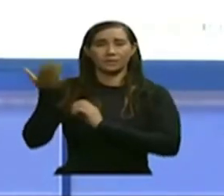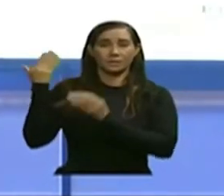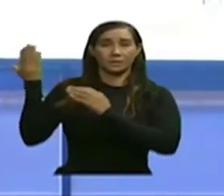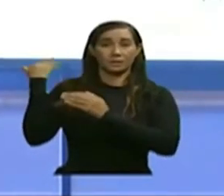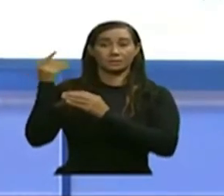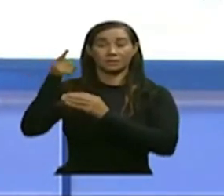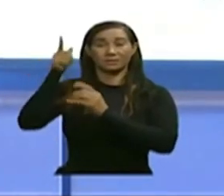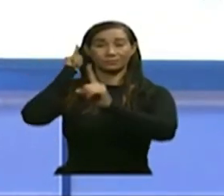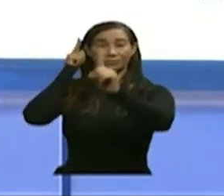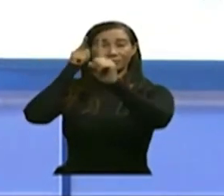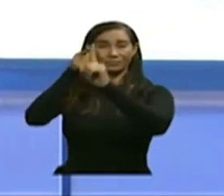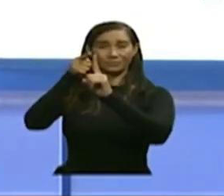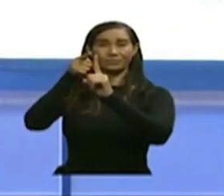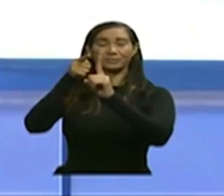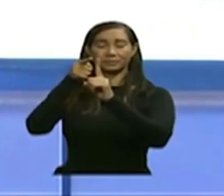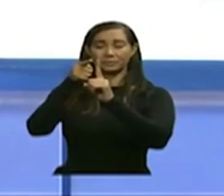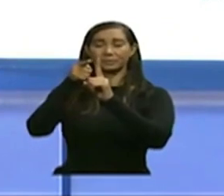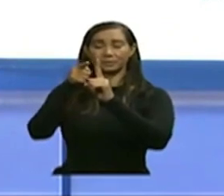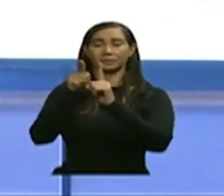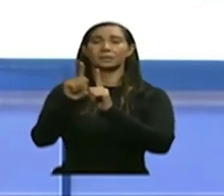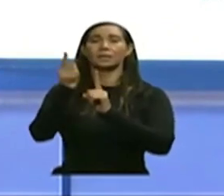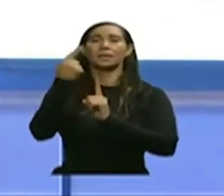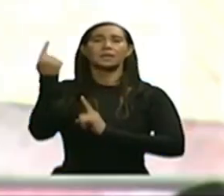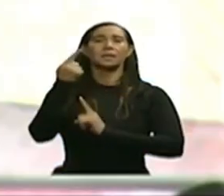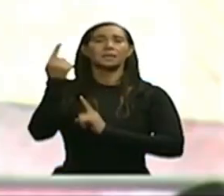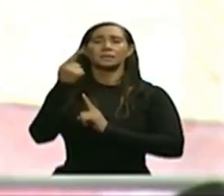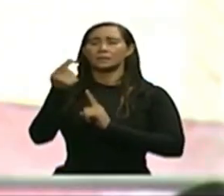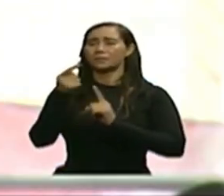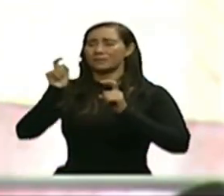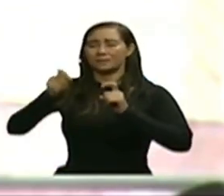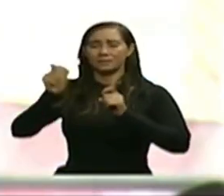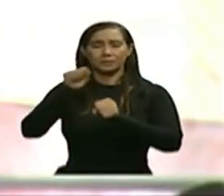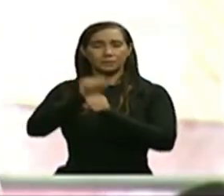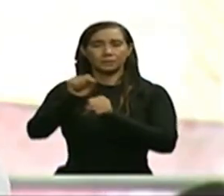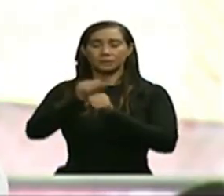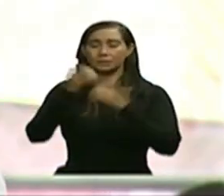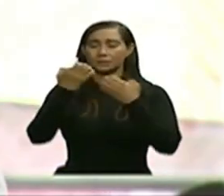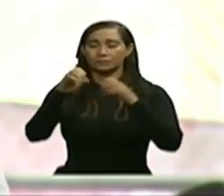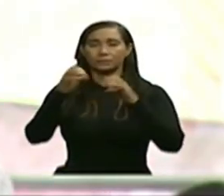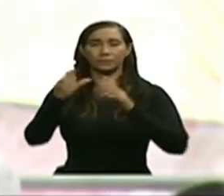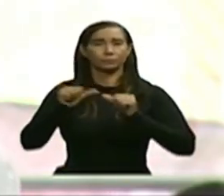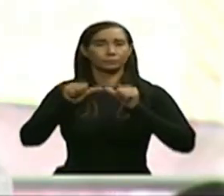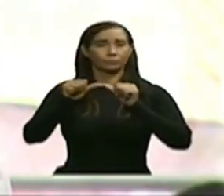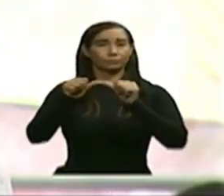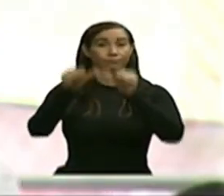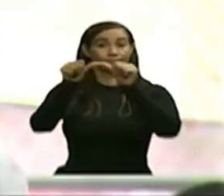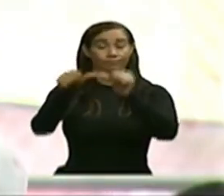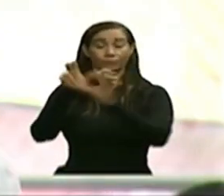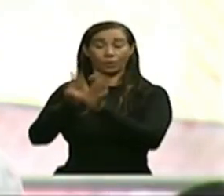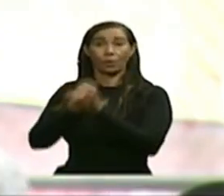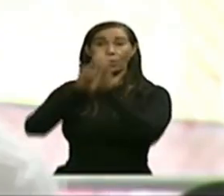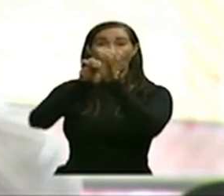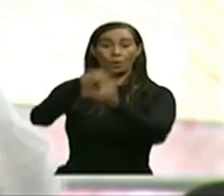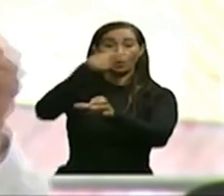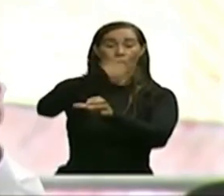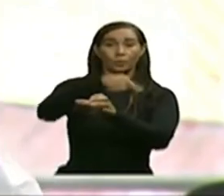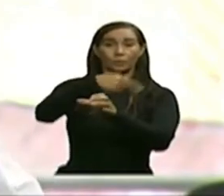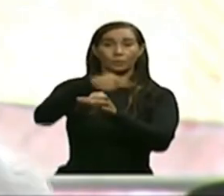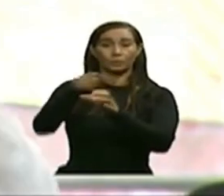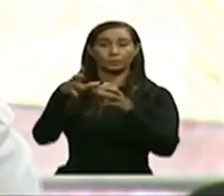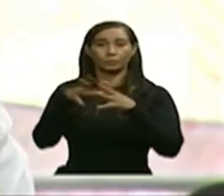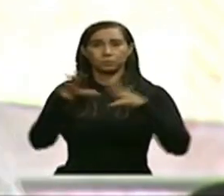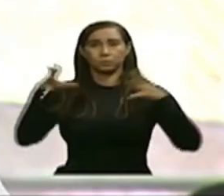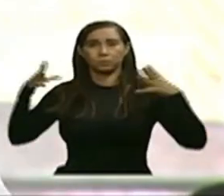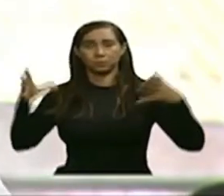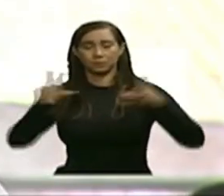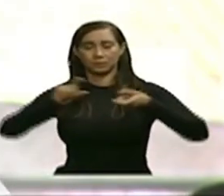gran reto, pues una acción siempre inacabada, ya que la movilidad es un elemento vivo que crece,